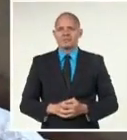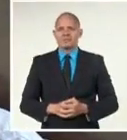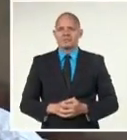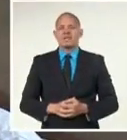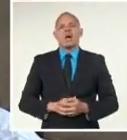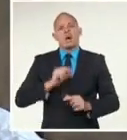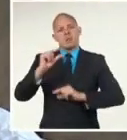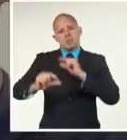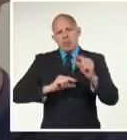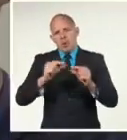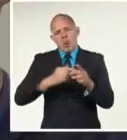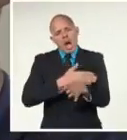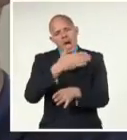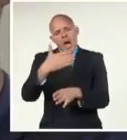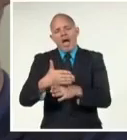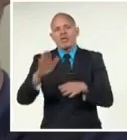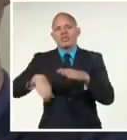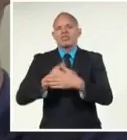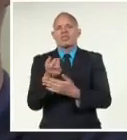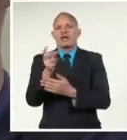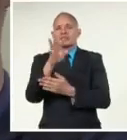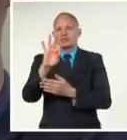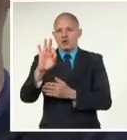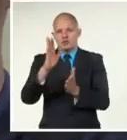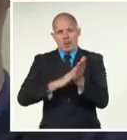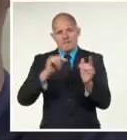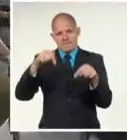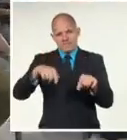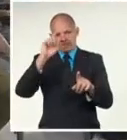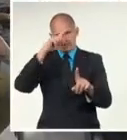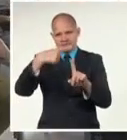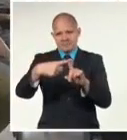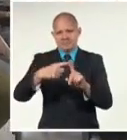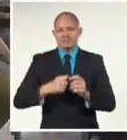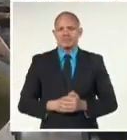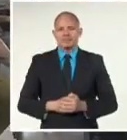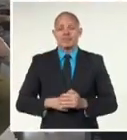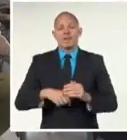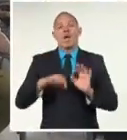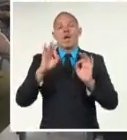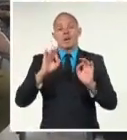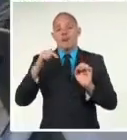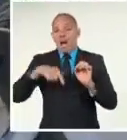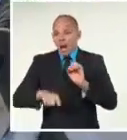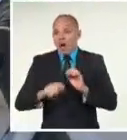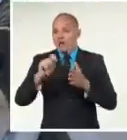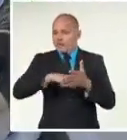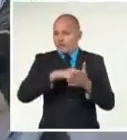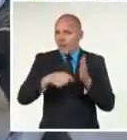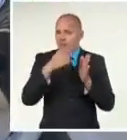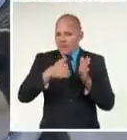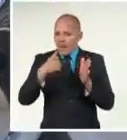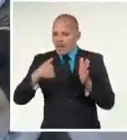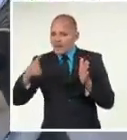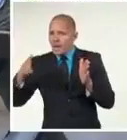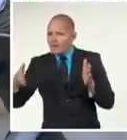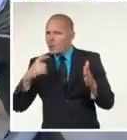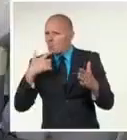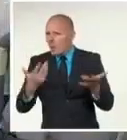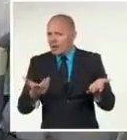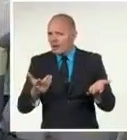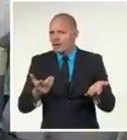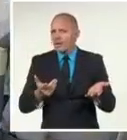se extenderá hasta el día 18 del actual mes. El programa conmemorativo incluye, entre otras